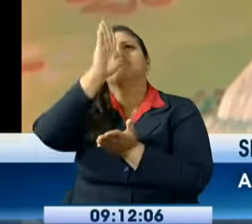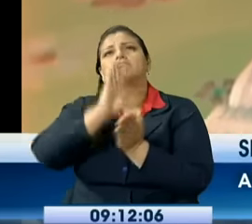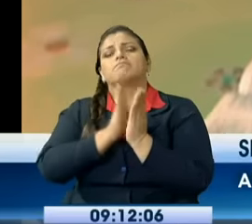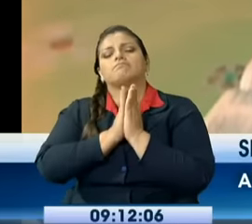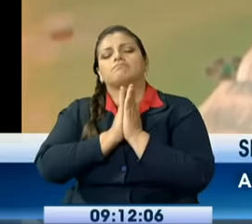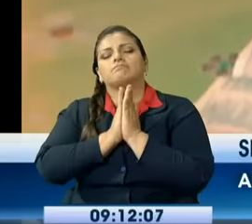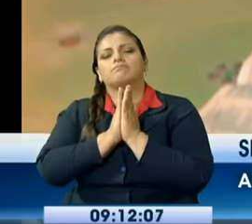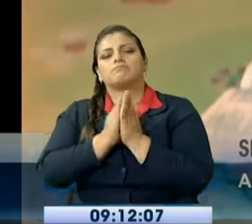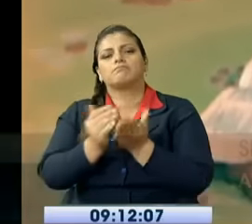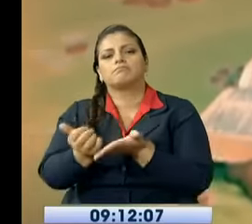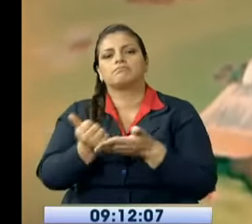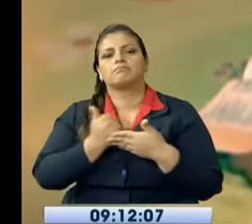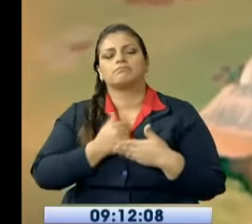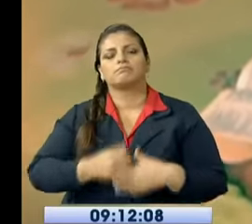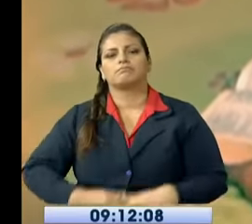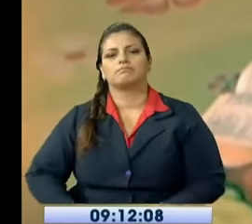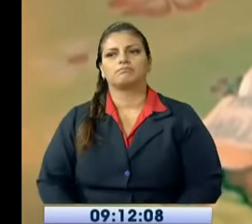Informó Roselena Vázquez.